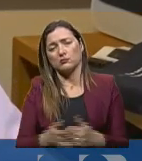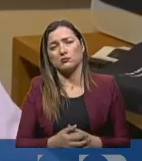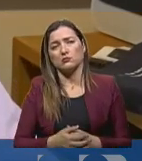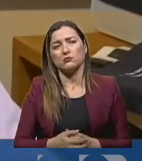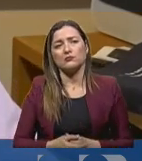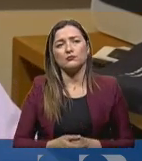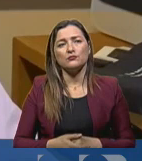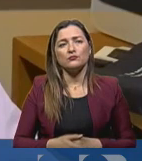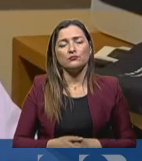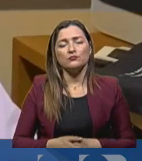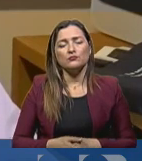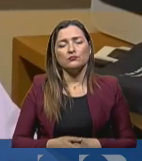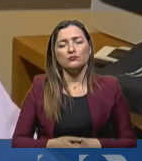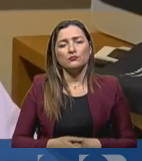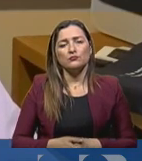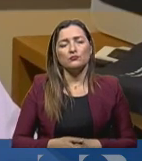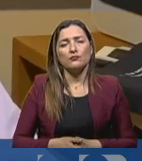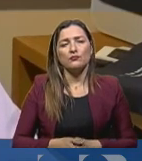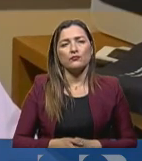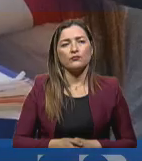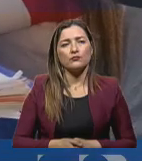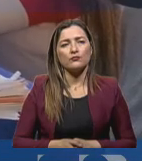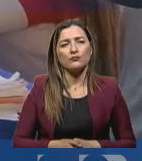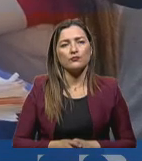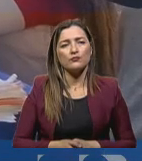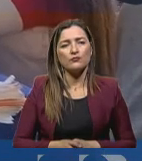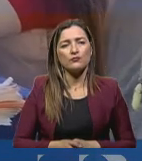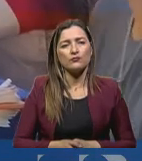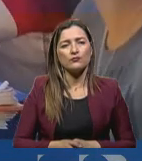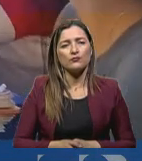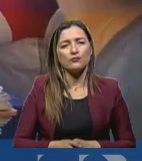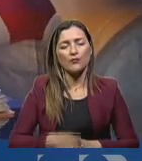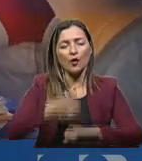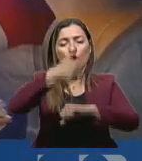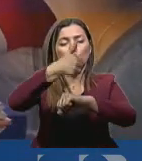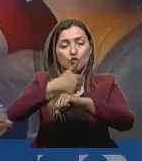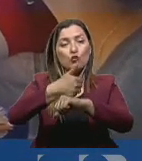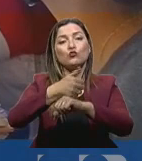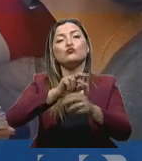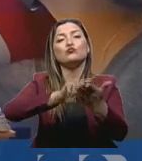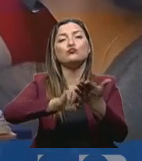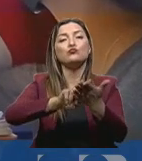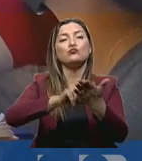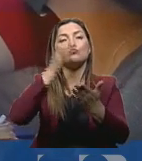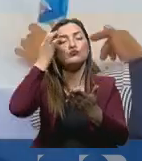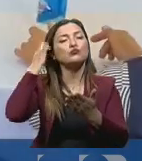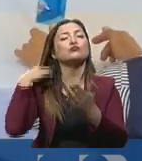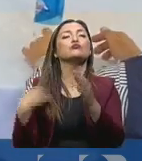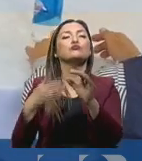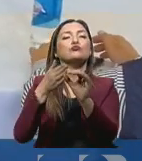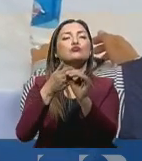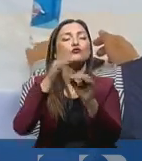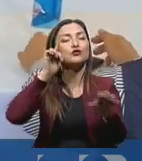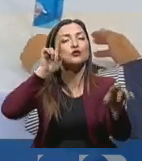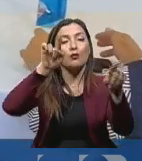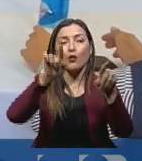de la libertad y que tienen que ser atendidas en los hospitales a raíz de esto las autoridades mantuvieron una reunión con la finalidad de